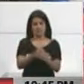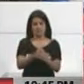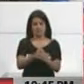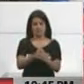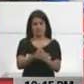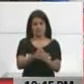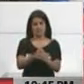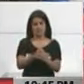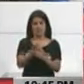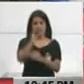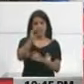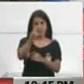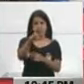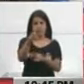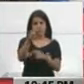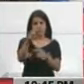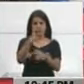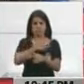Señora opositora.